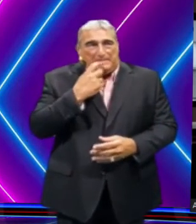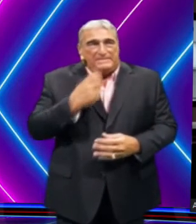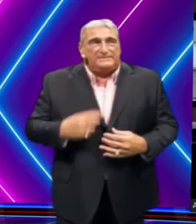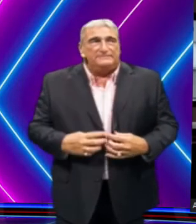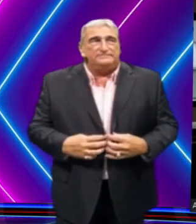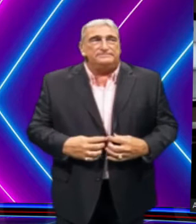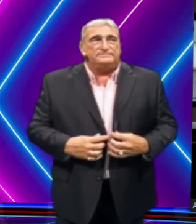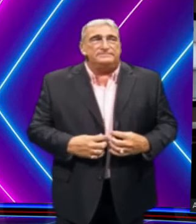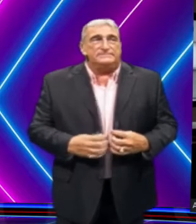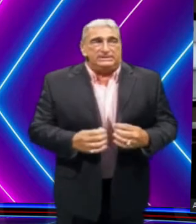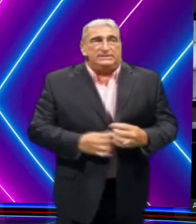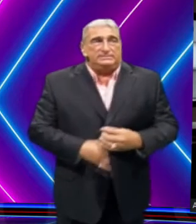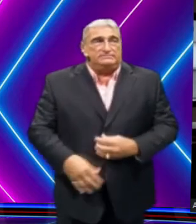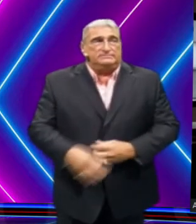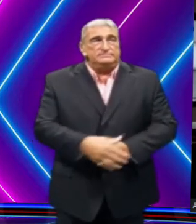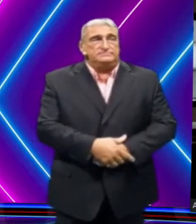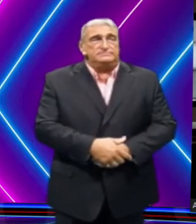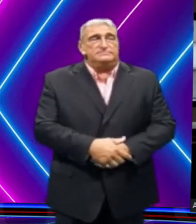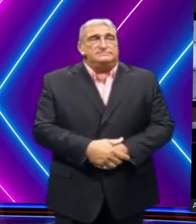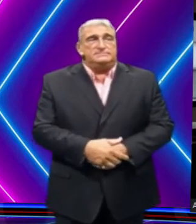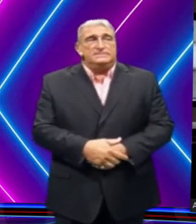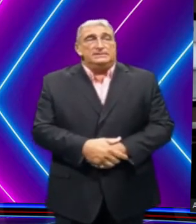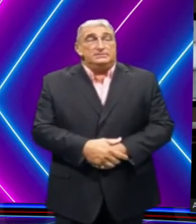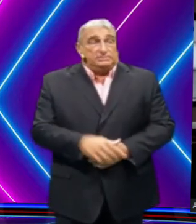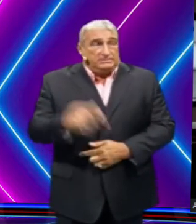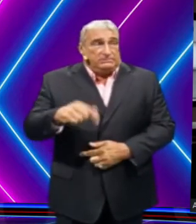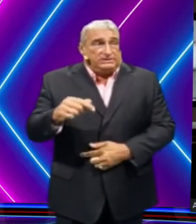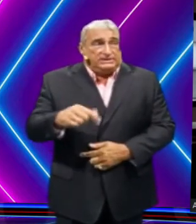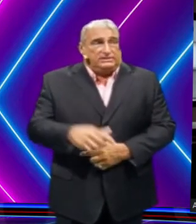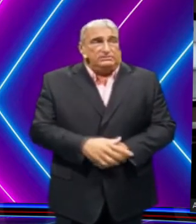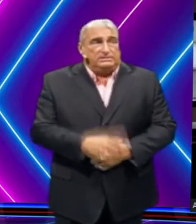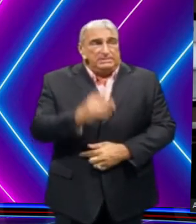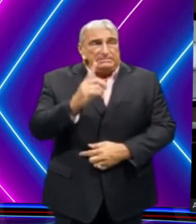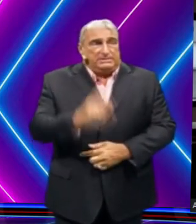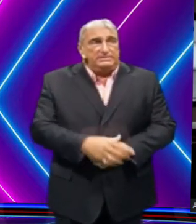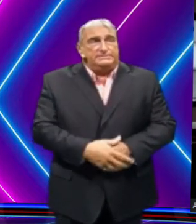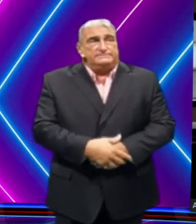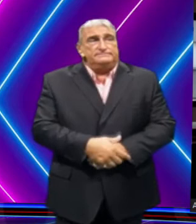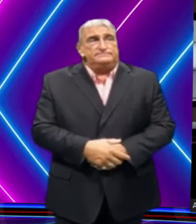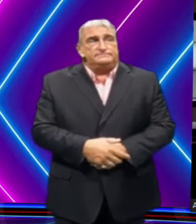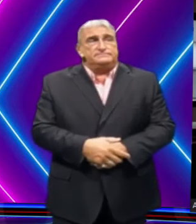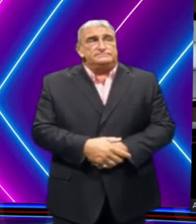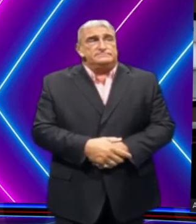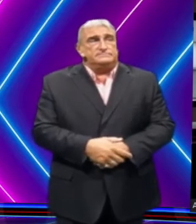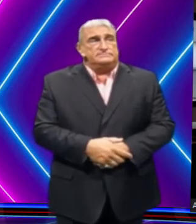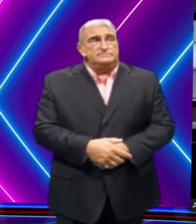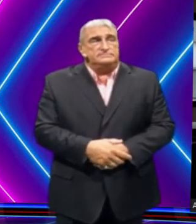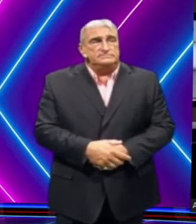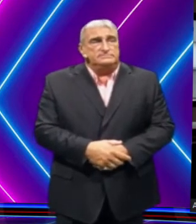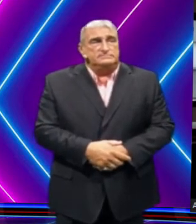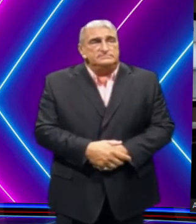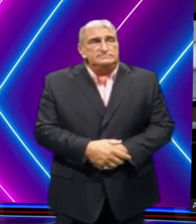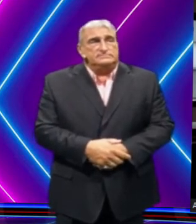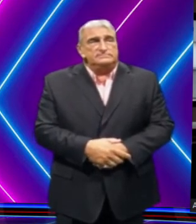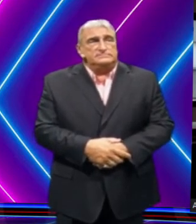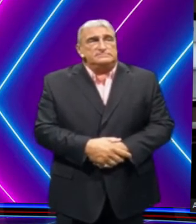contra la gripe, Pedro, para prevenir una gripe fuerte. Yo me vacuné este año, la primera vez. No, yo hace 10 años.